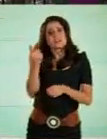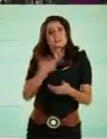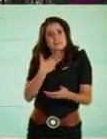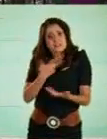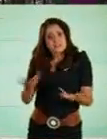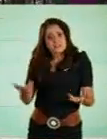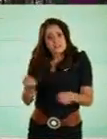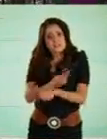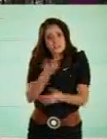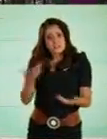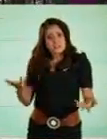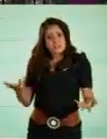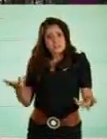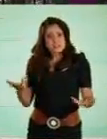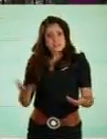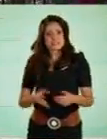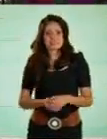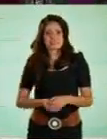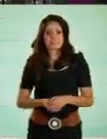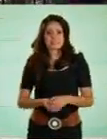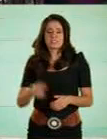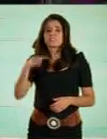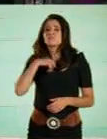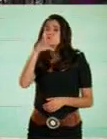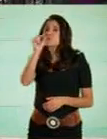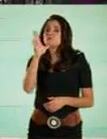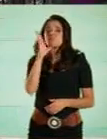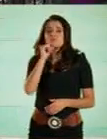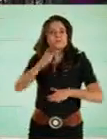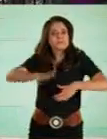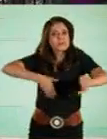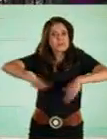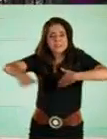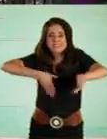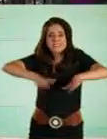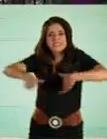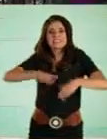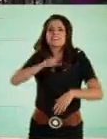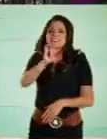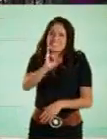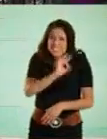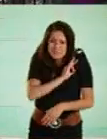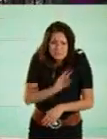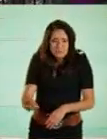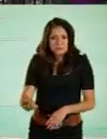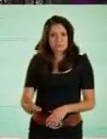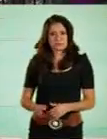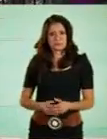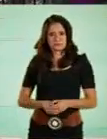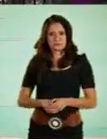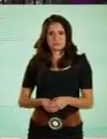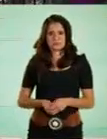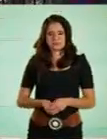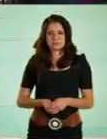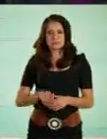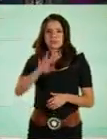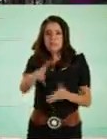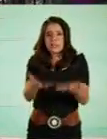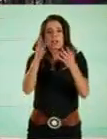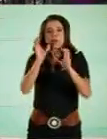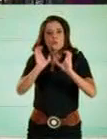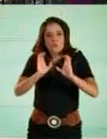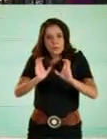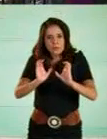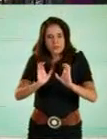Hola, ¿qué tienes? ¿Qué te pasó? No puedo patinar. Sí puedes. Ven. Levántate